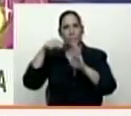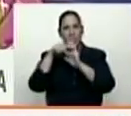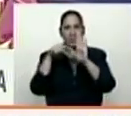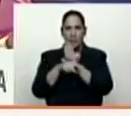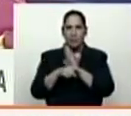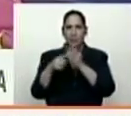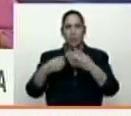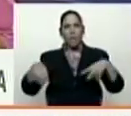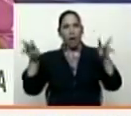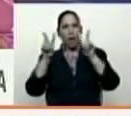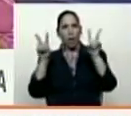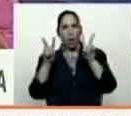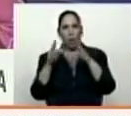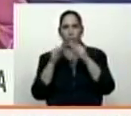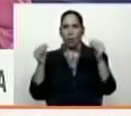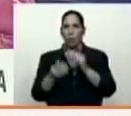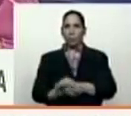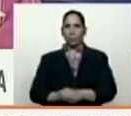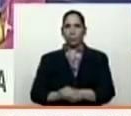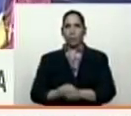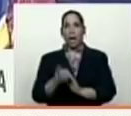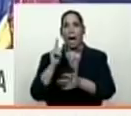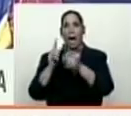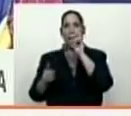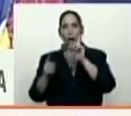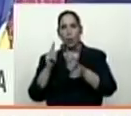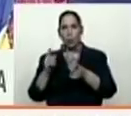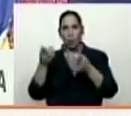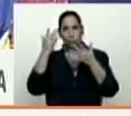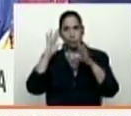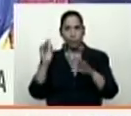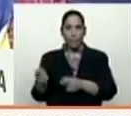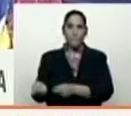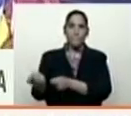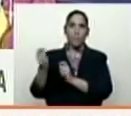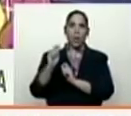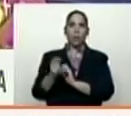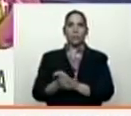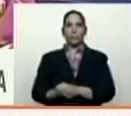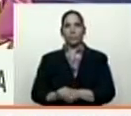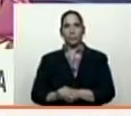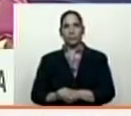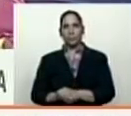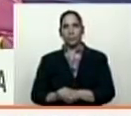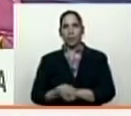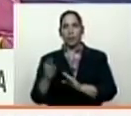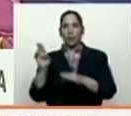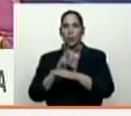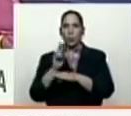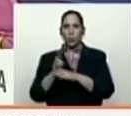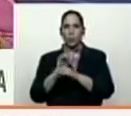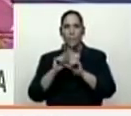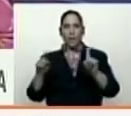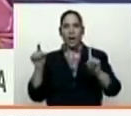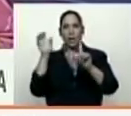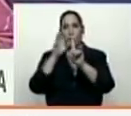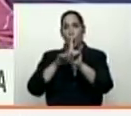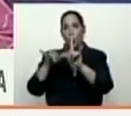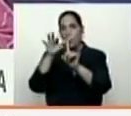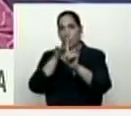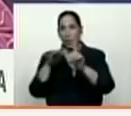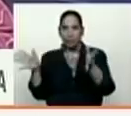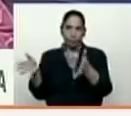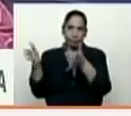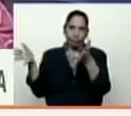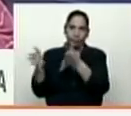Por algo que de repente los convence. Normalmente lo que se utiliza para convencer a los traidores es plata.